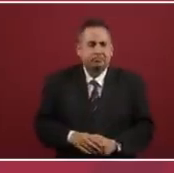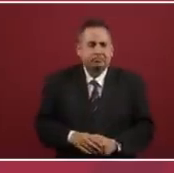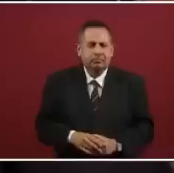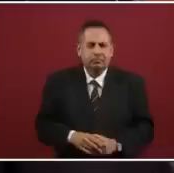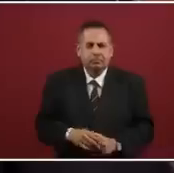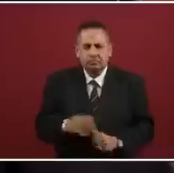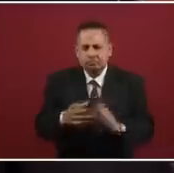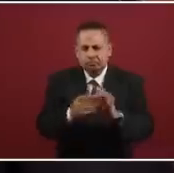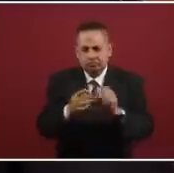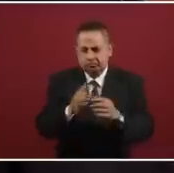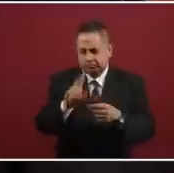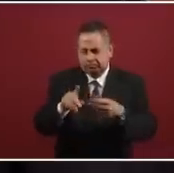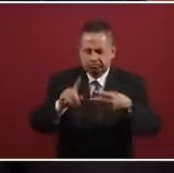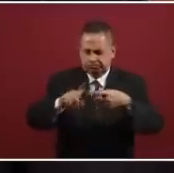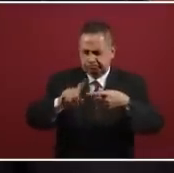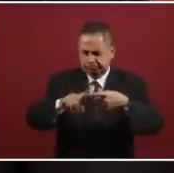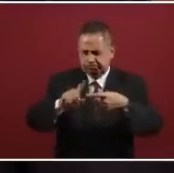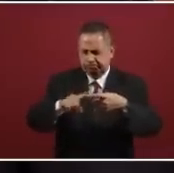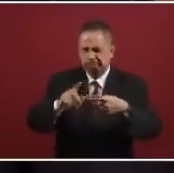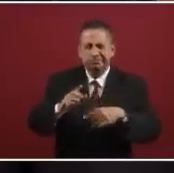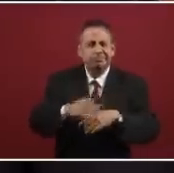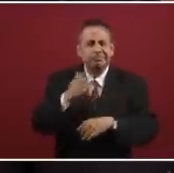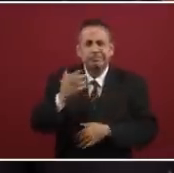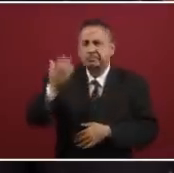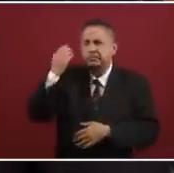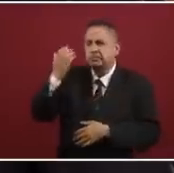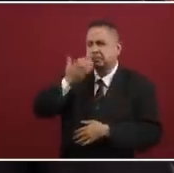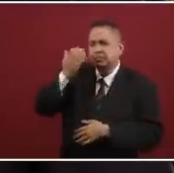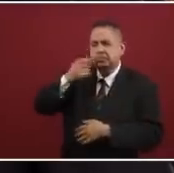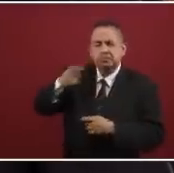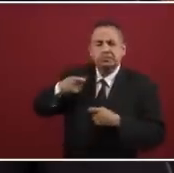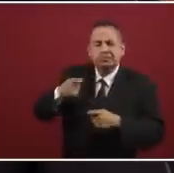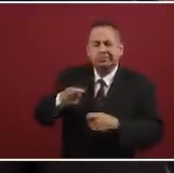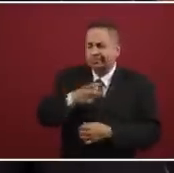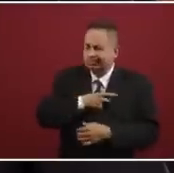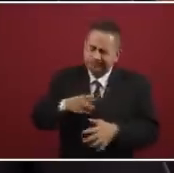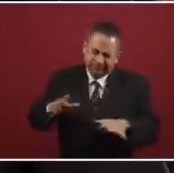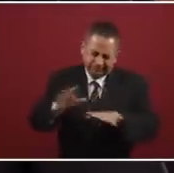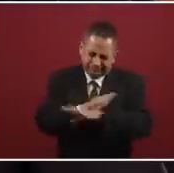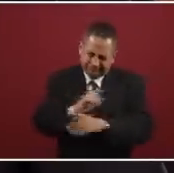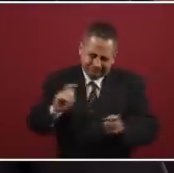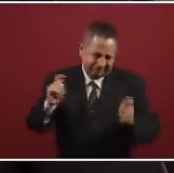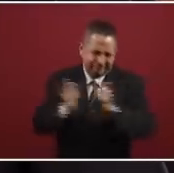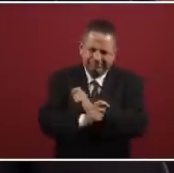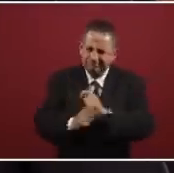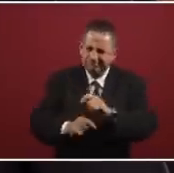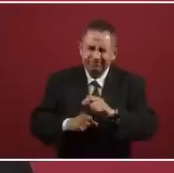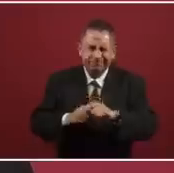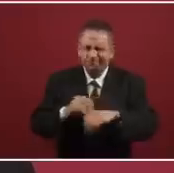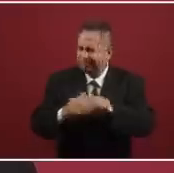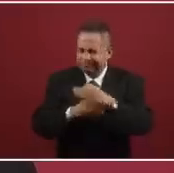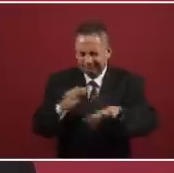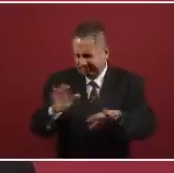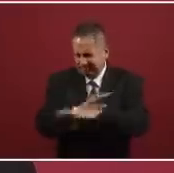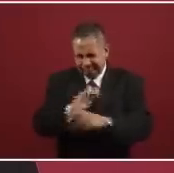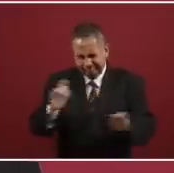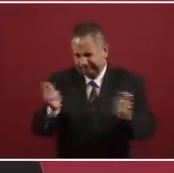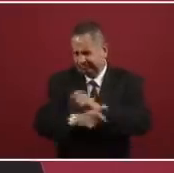Pero es por lo primero, porque tenemos que cambiar todo.